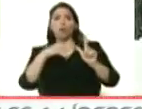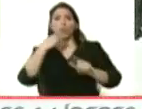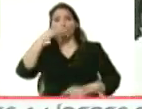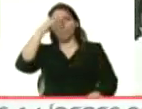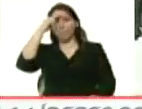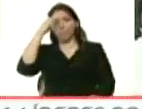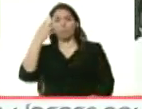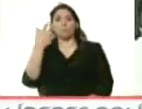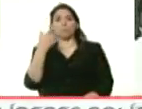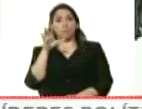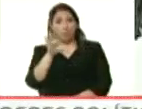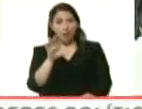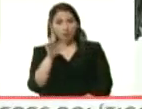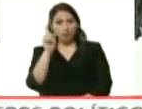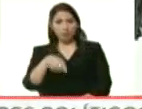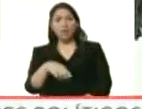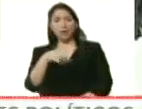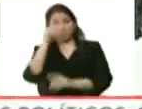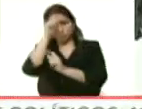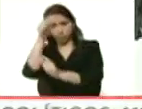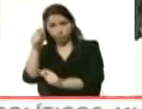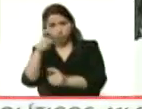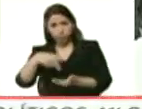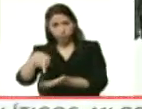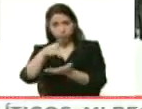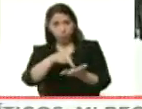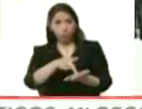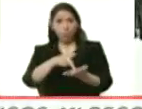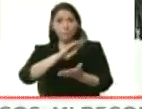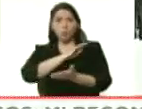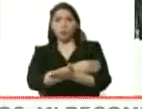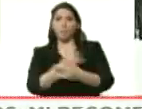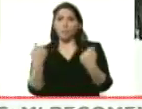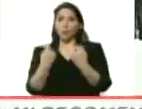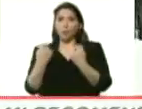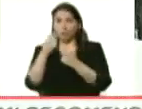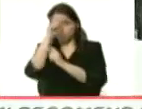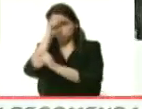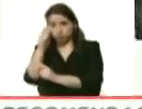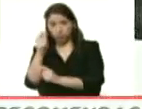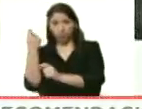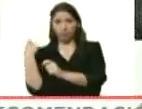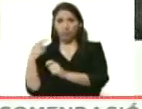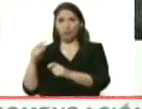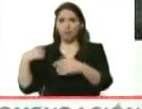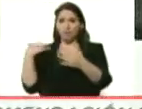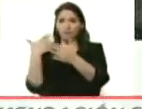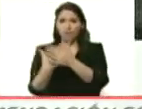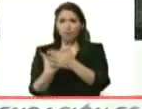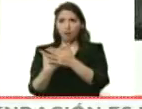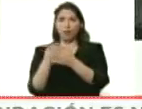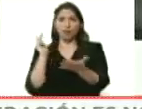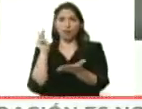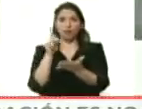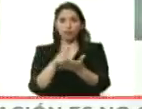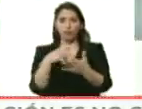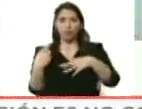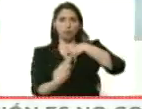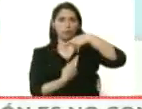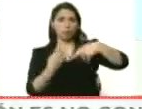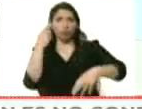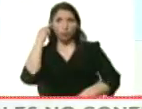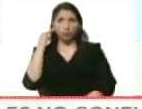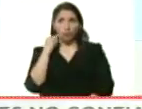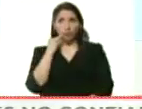Bolívar. También reconoció la participación del poder popular en el reconocimiento que han tenido con la llegada de la revolución bolivariana